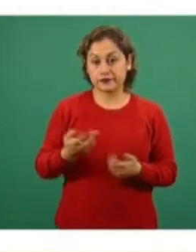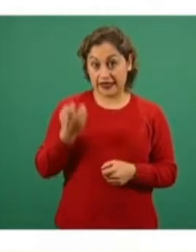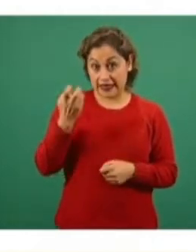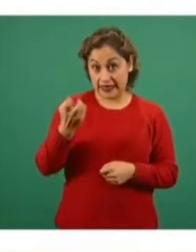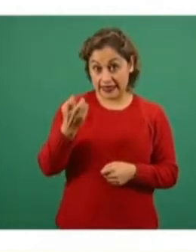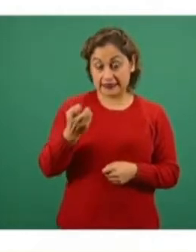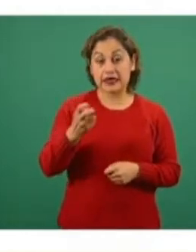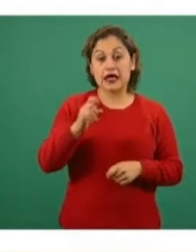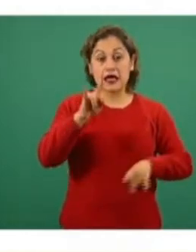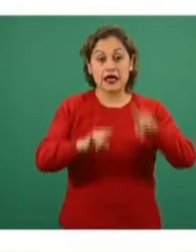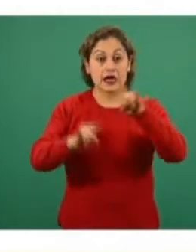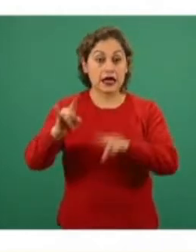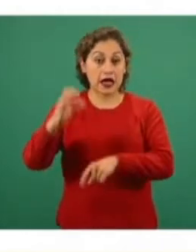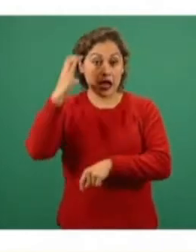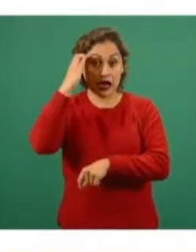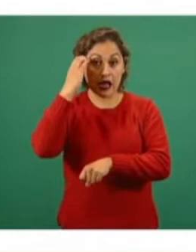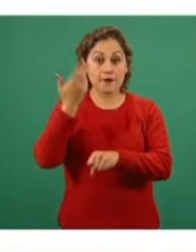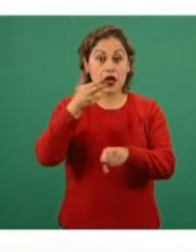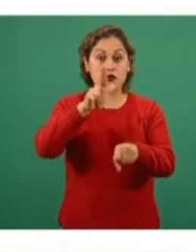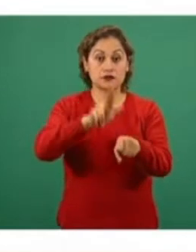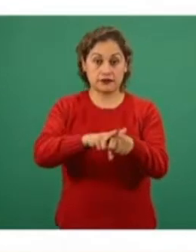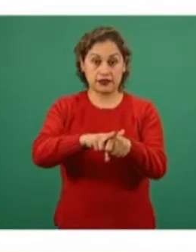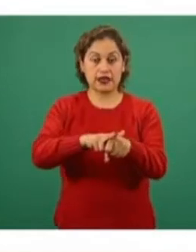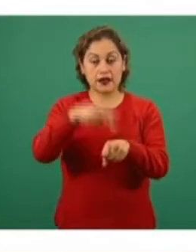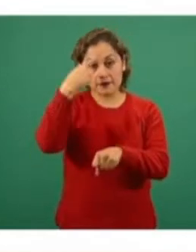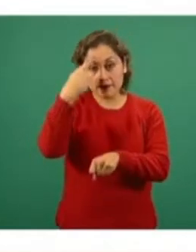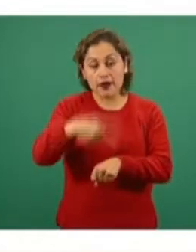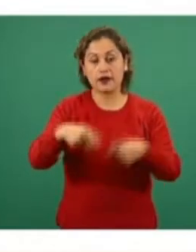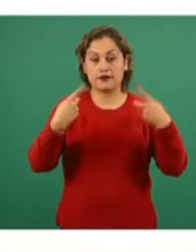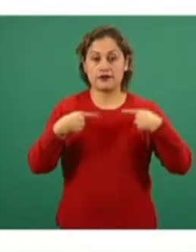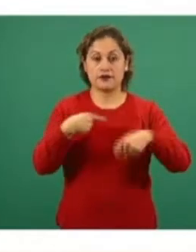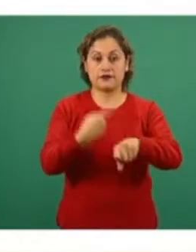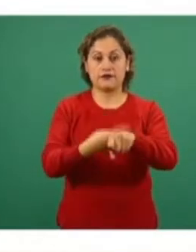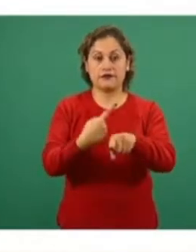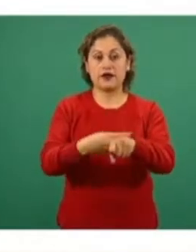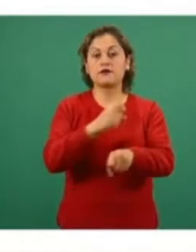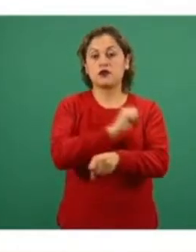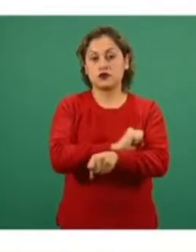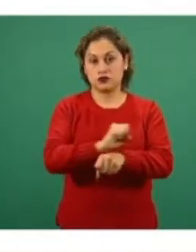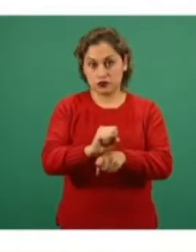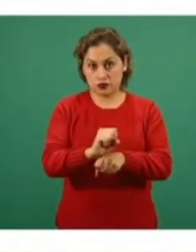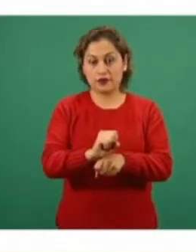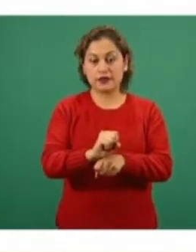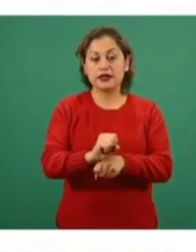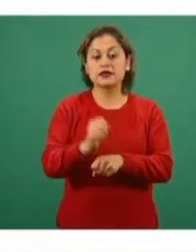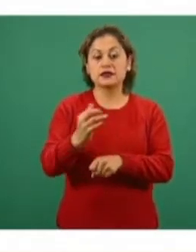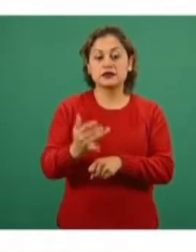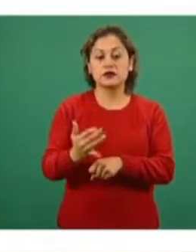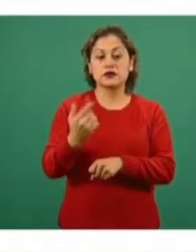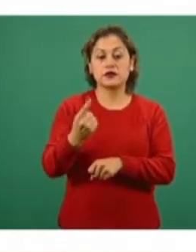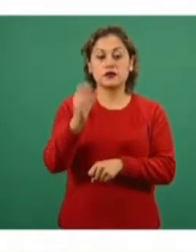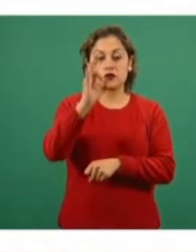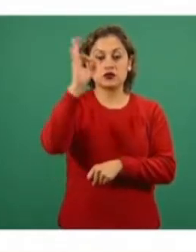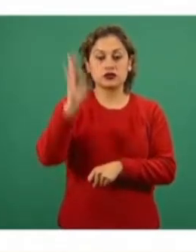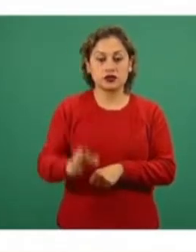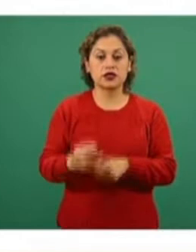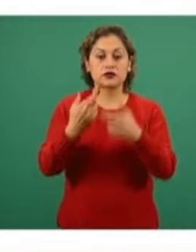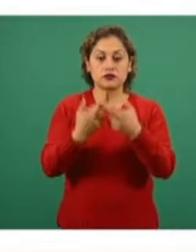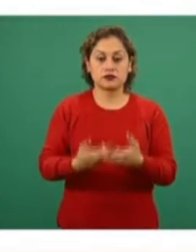camas para hospitalización general. A nivel nacional tenemos un 51% de disponibilidad,